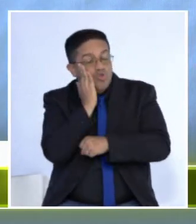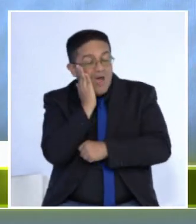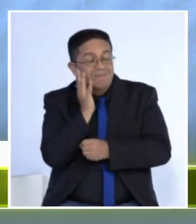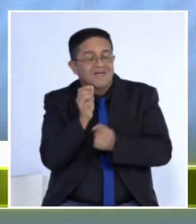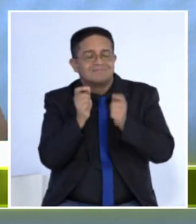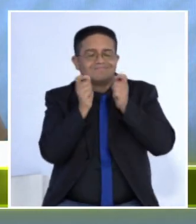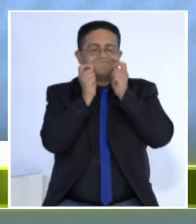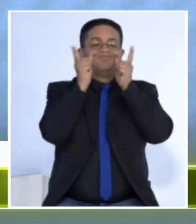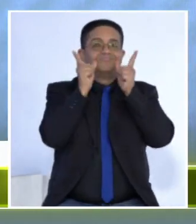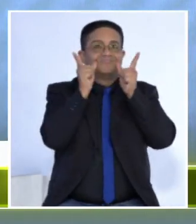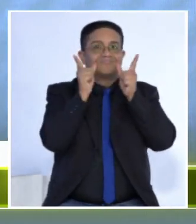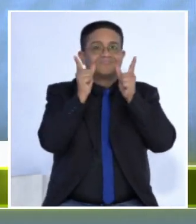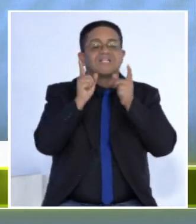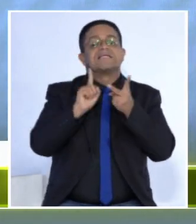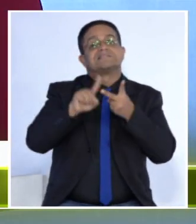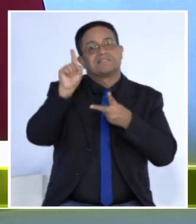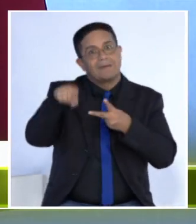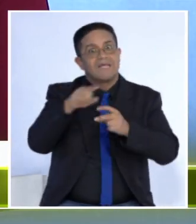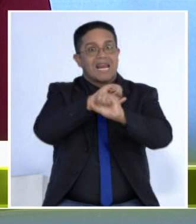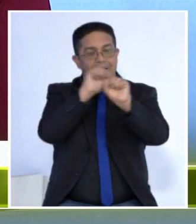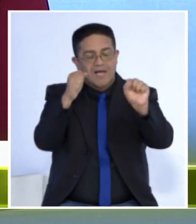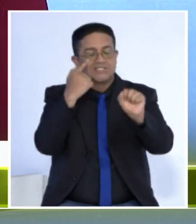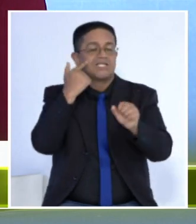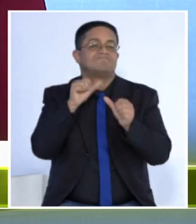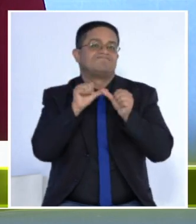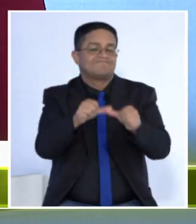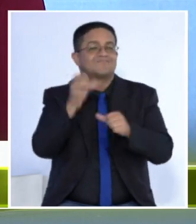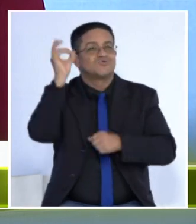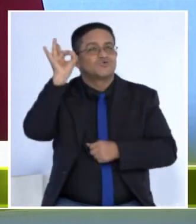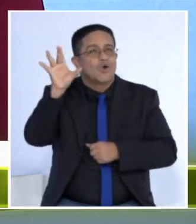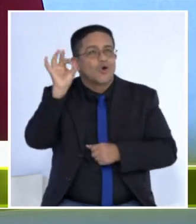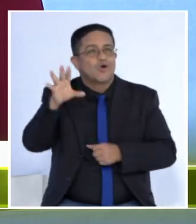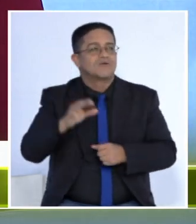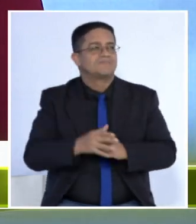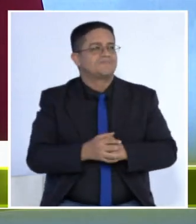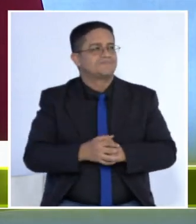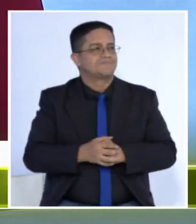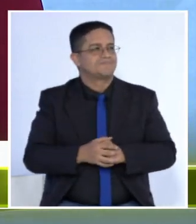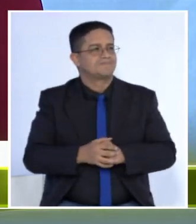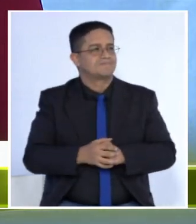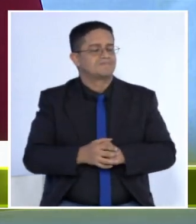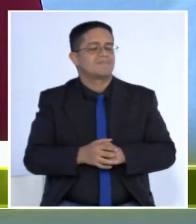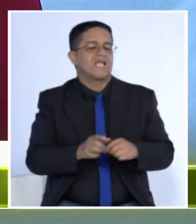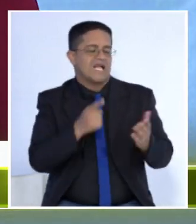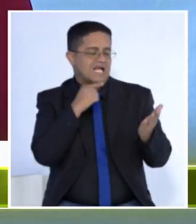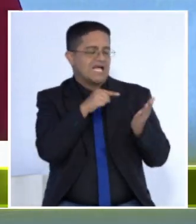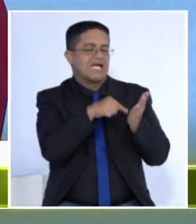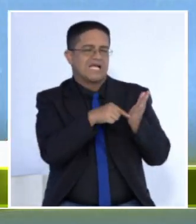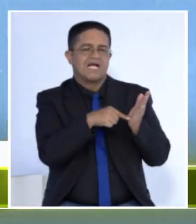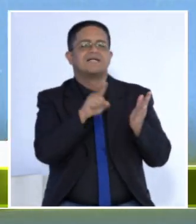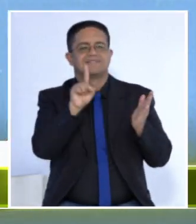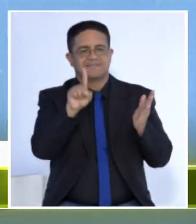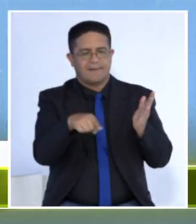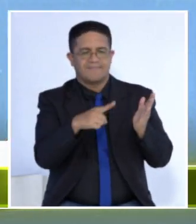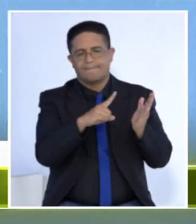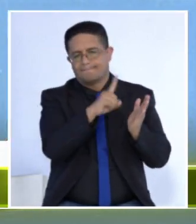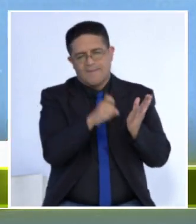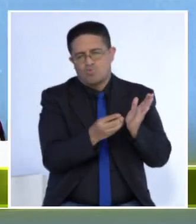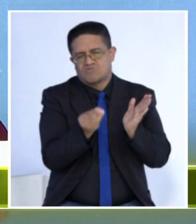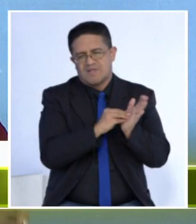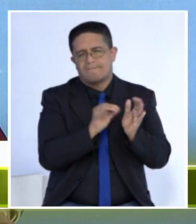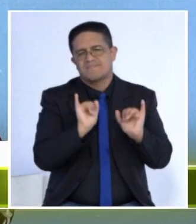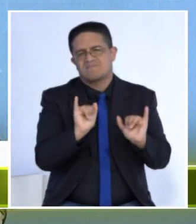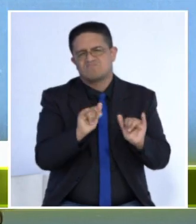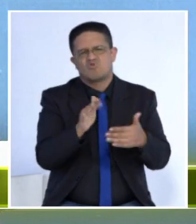se exacerba en la mañana cuando te despiertas. Sí, también Ana nos preguntaba lo mismo, ¿cuáles eran los señales que nos debería despertar